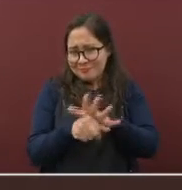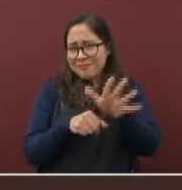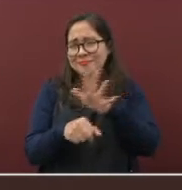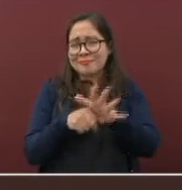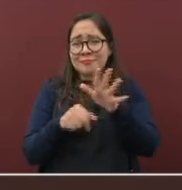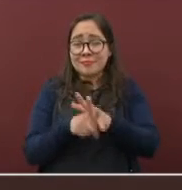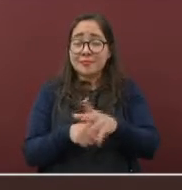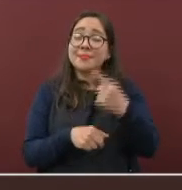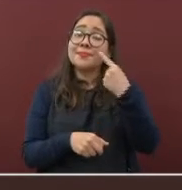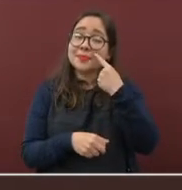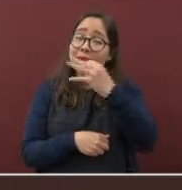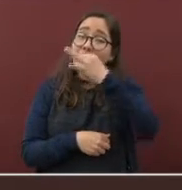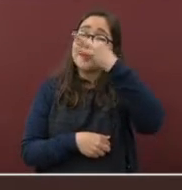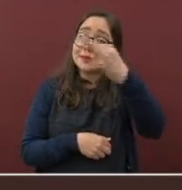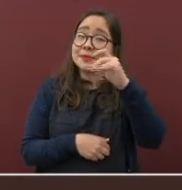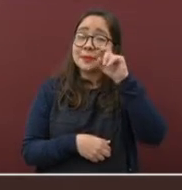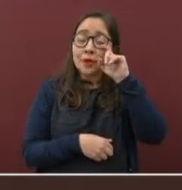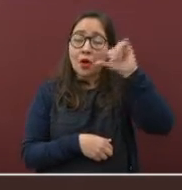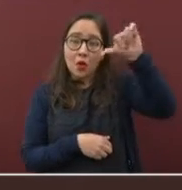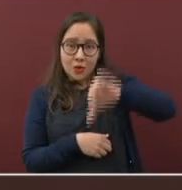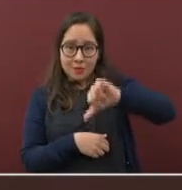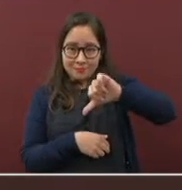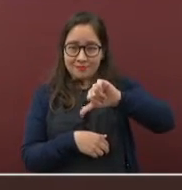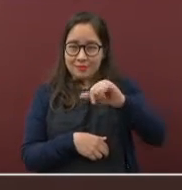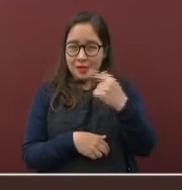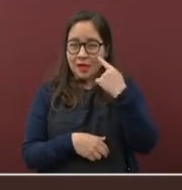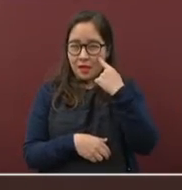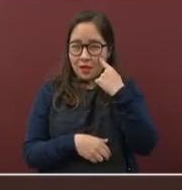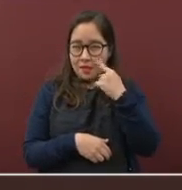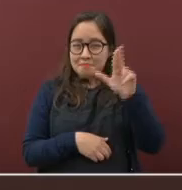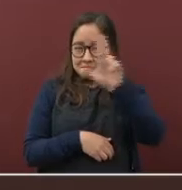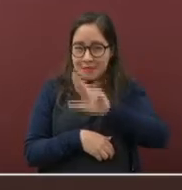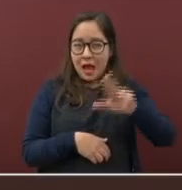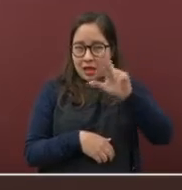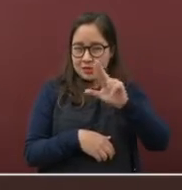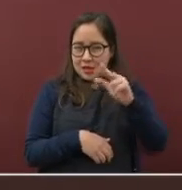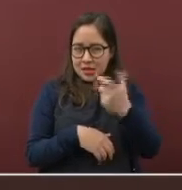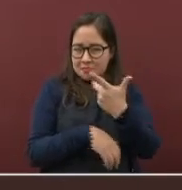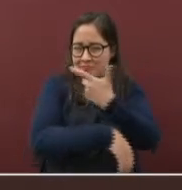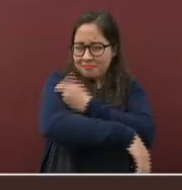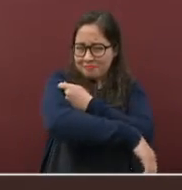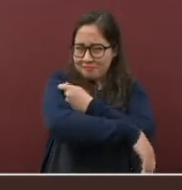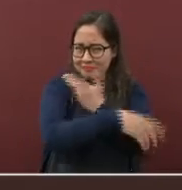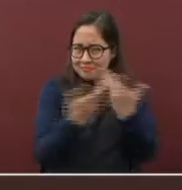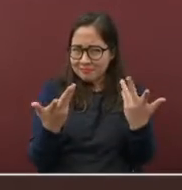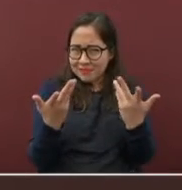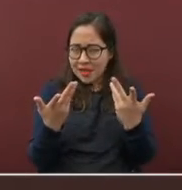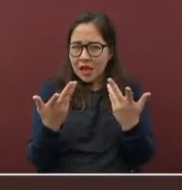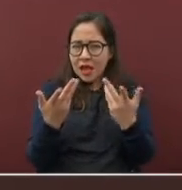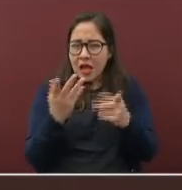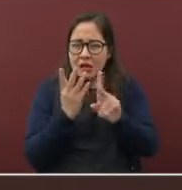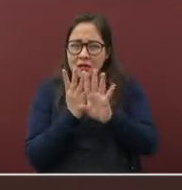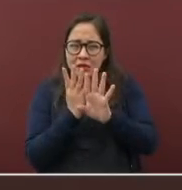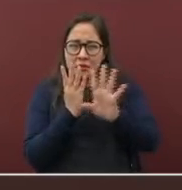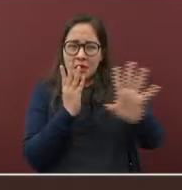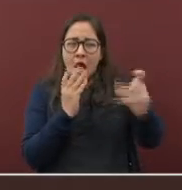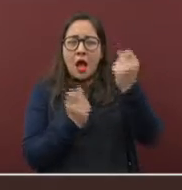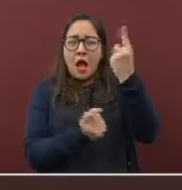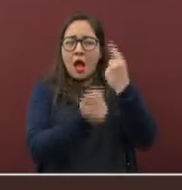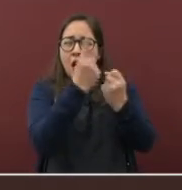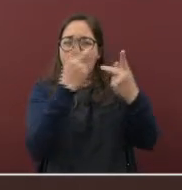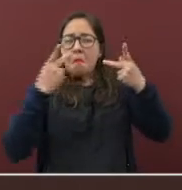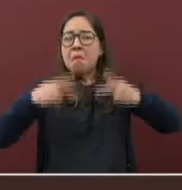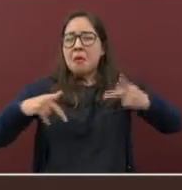vacunación del día de hoy personas en un acto de mala fe acción